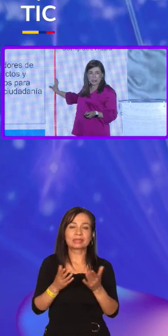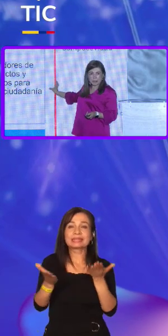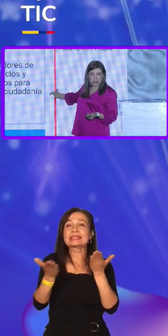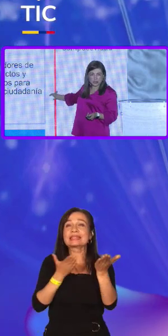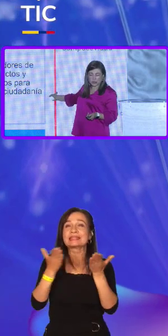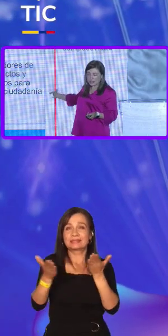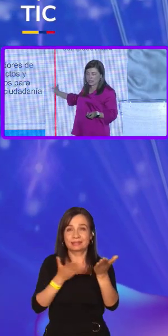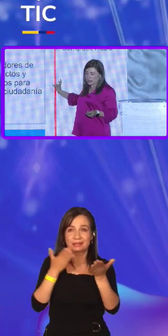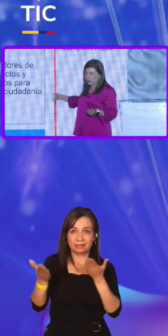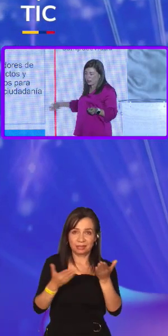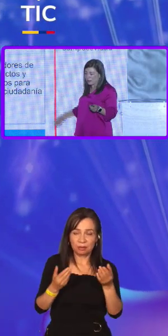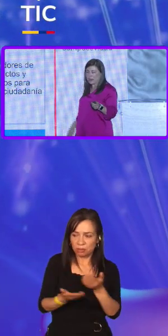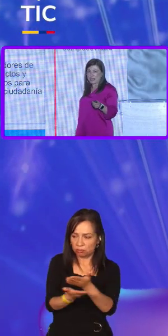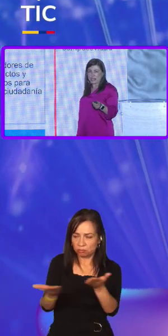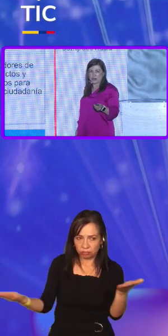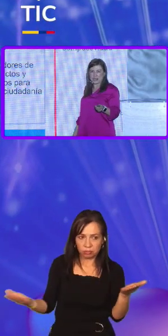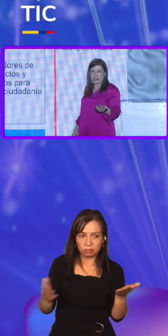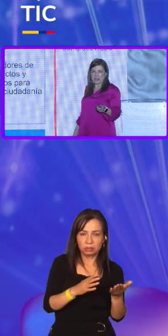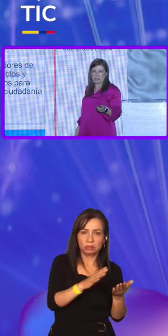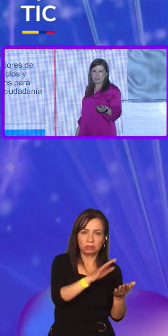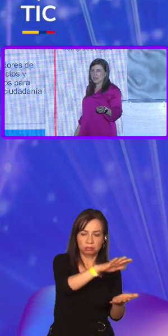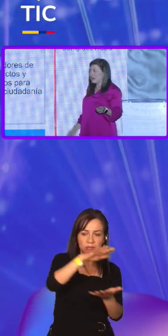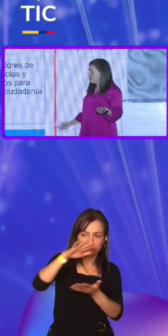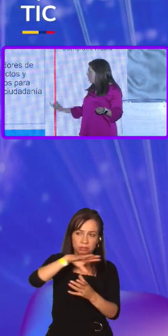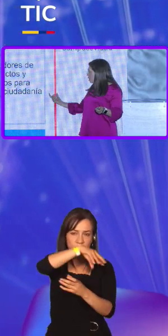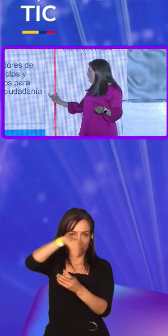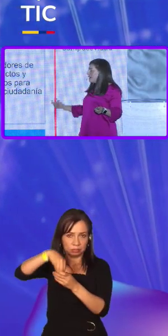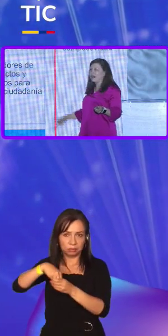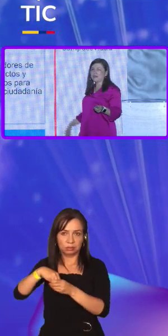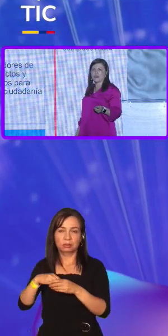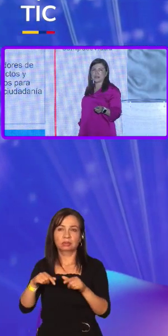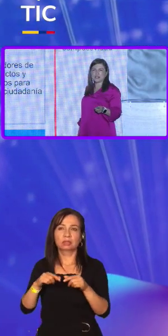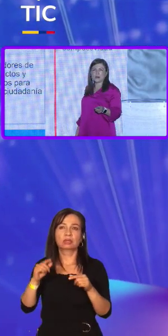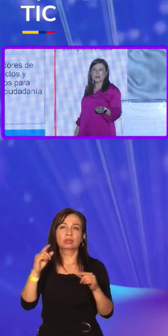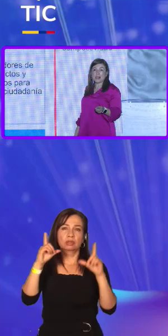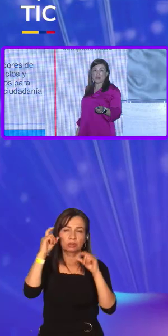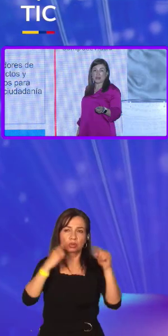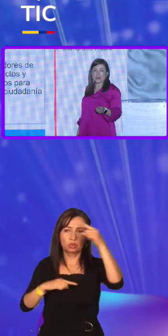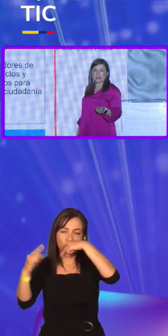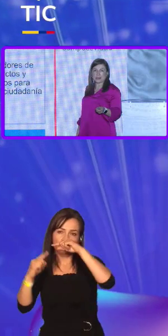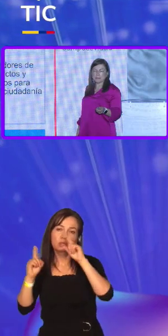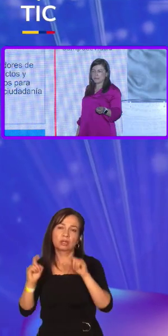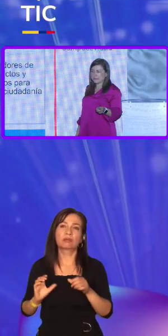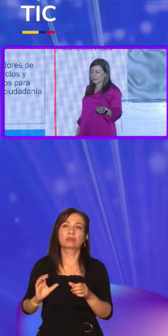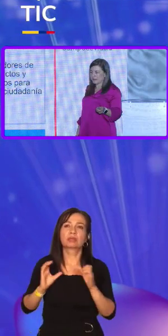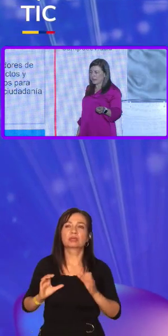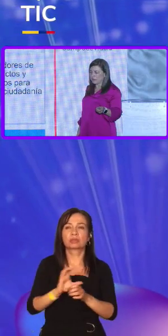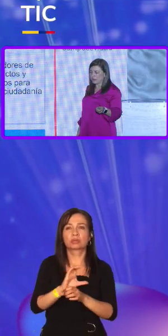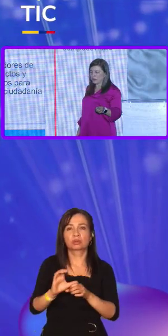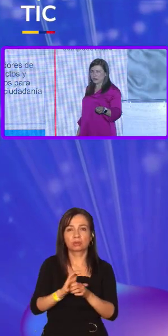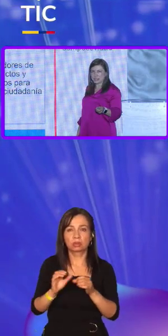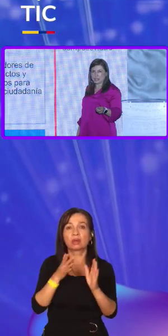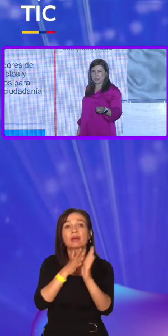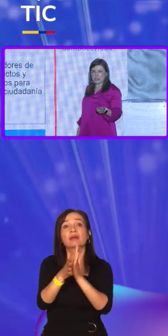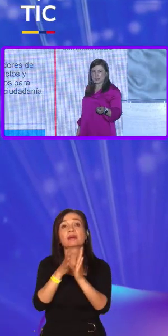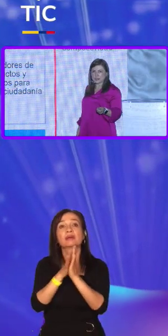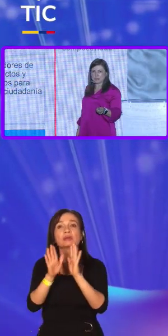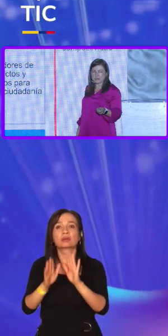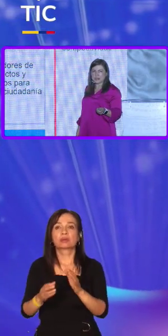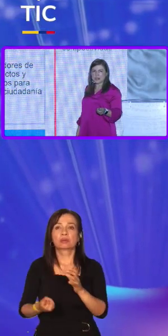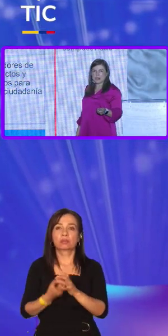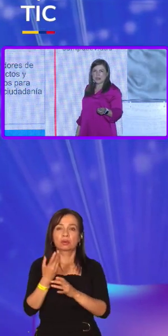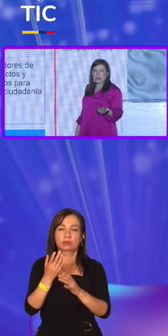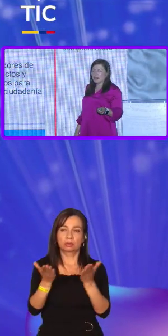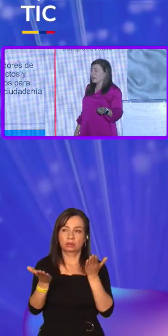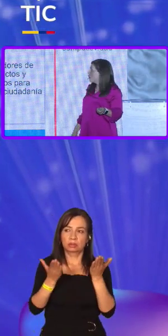proveedores de servicios, no solamente para los turistas, sino también para la ciudadanía. Y vincular la información y la oferta de productos